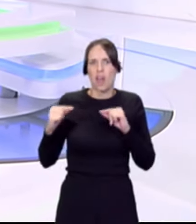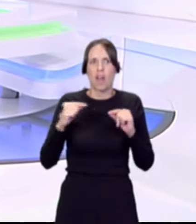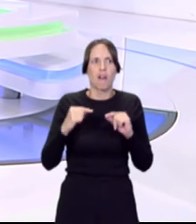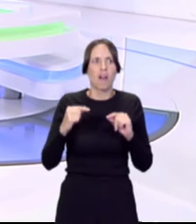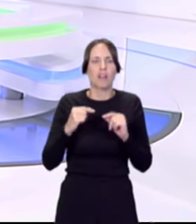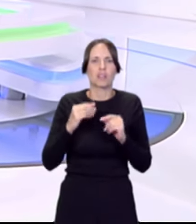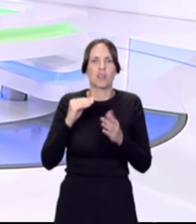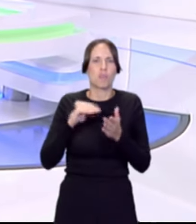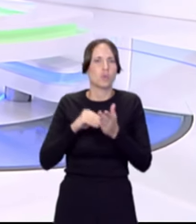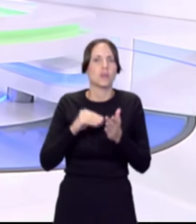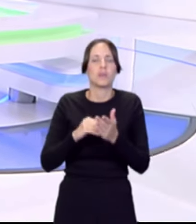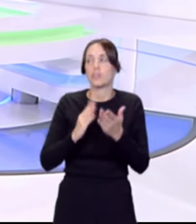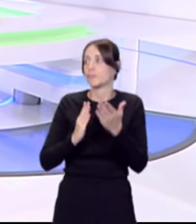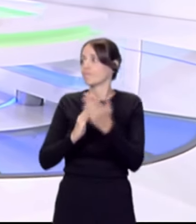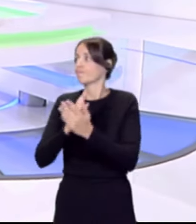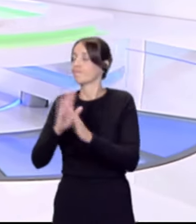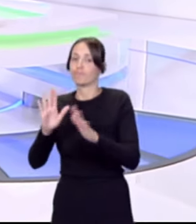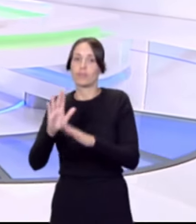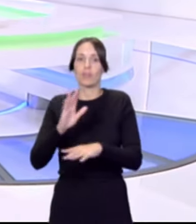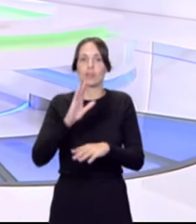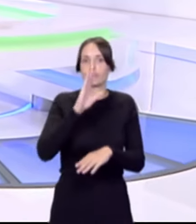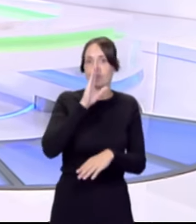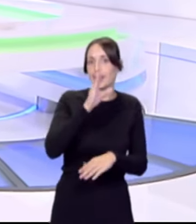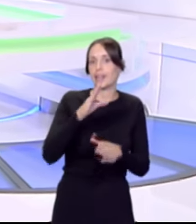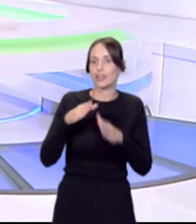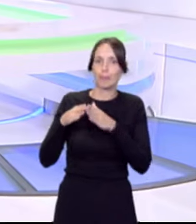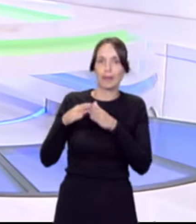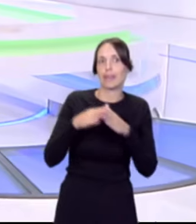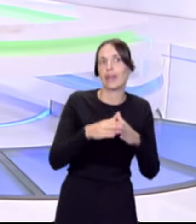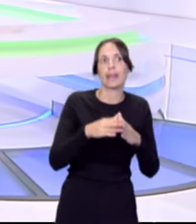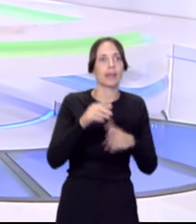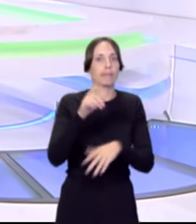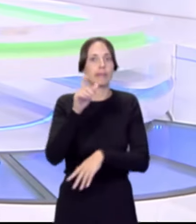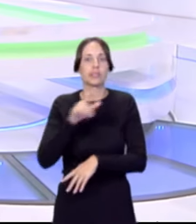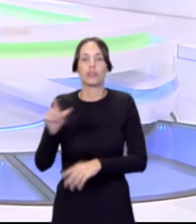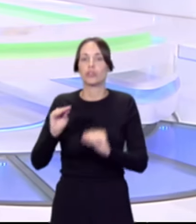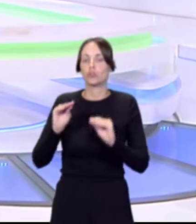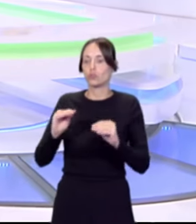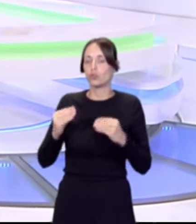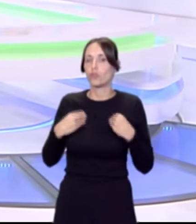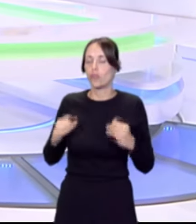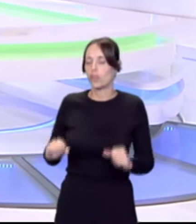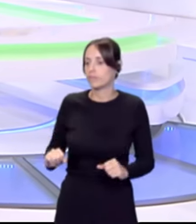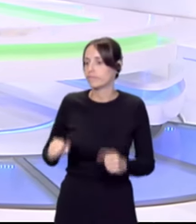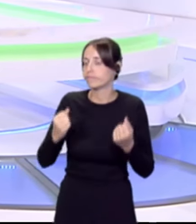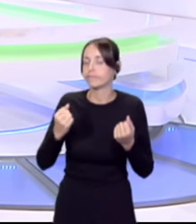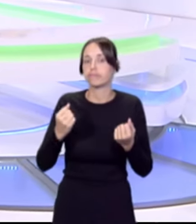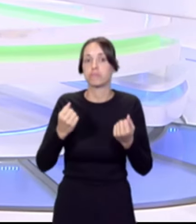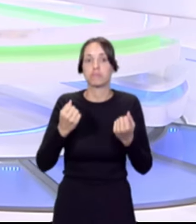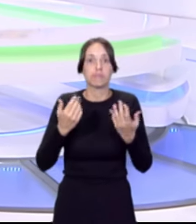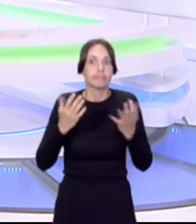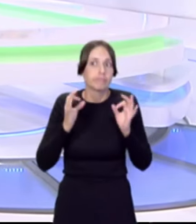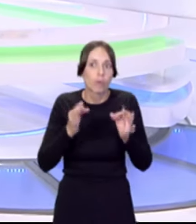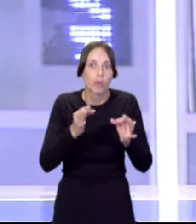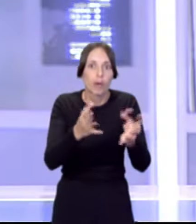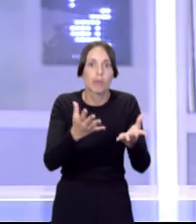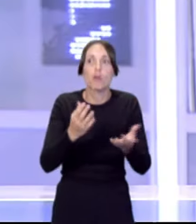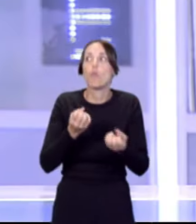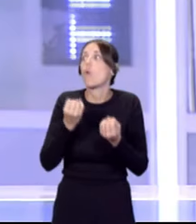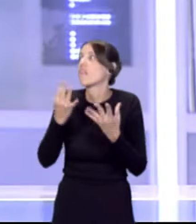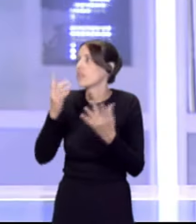pinchar en directo llegadas de pateras y de gente que sigue arriesgando su vida en esta ruta atlántica por mucho naufragio. Absolutamente. Que y seguirán llegando, ¿no? Al